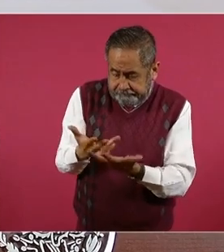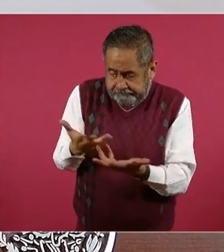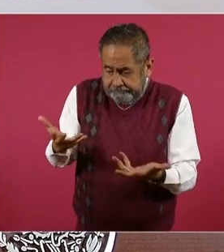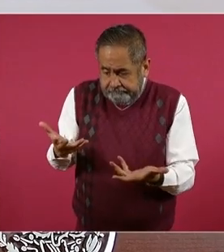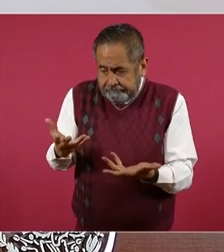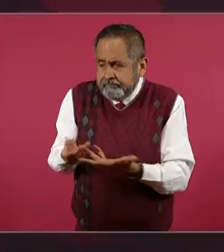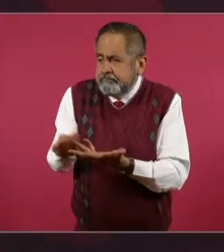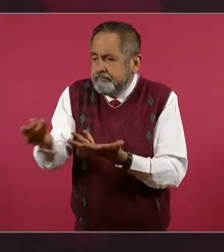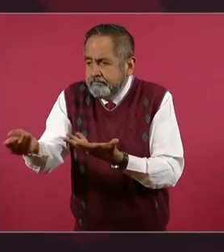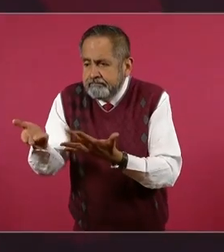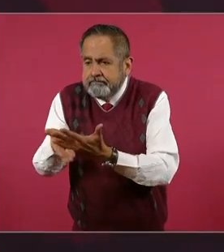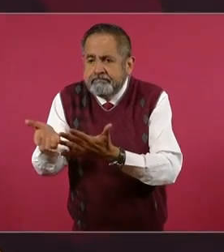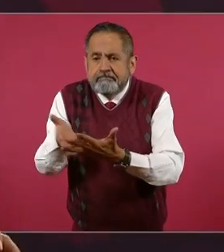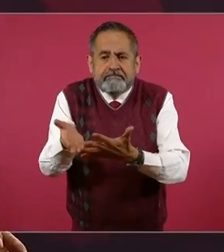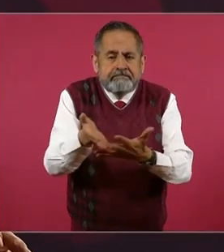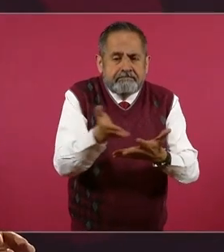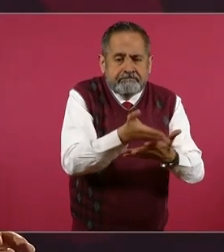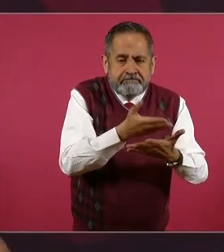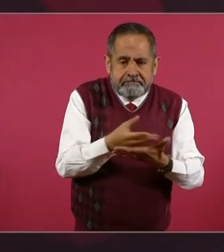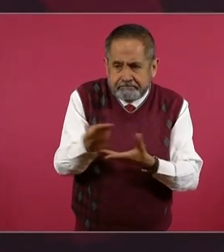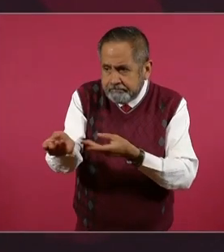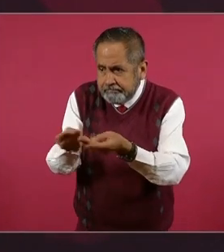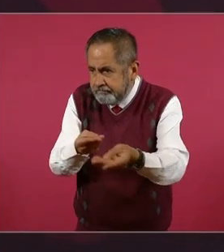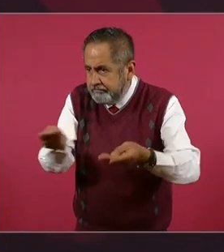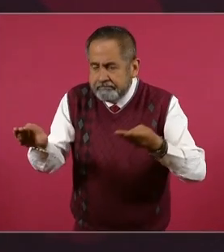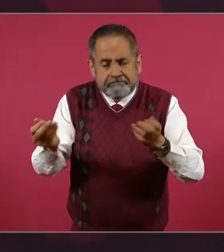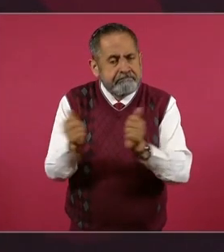riqueza, es justicia.